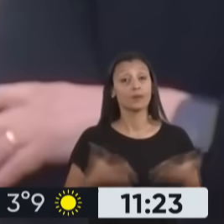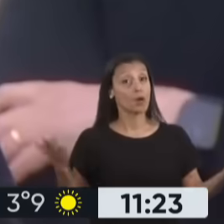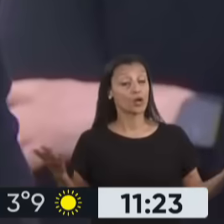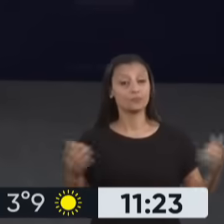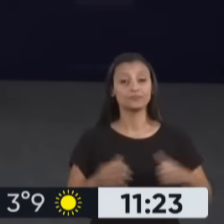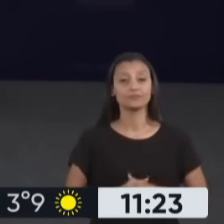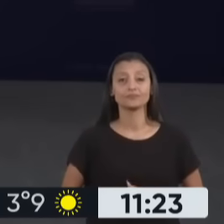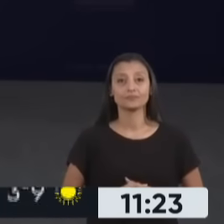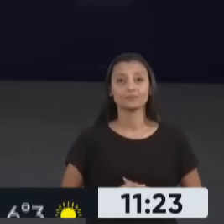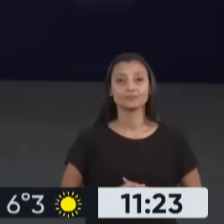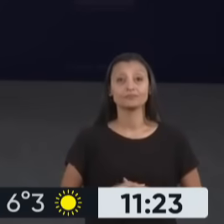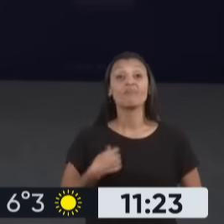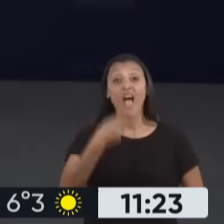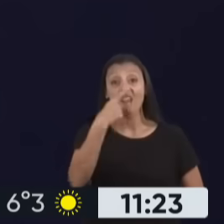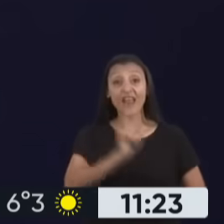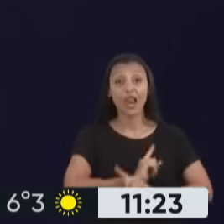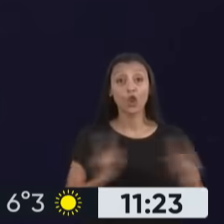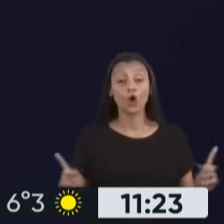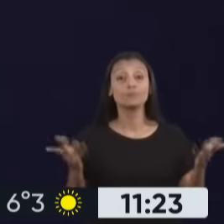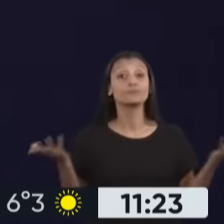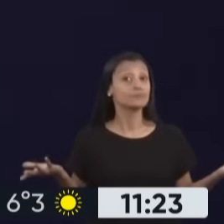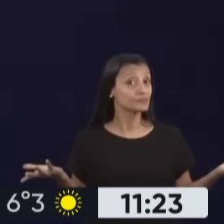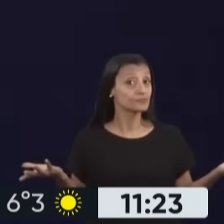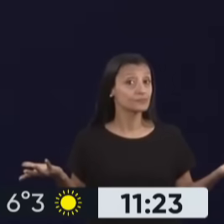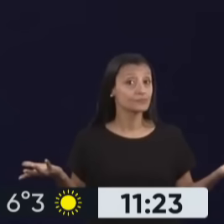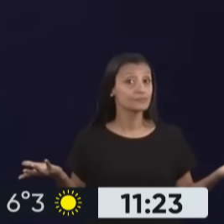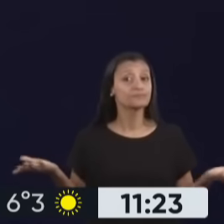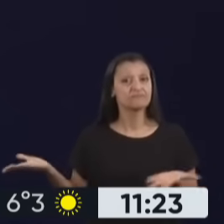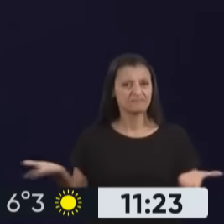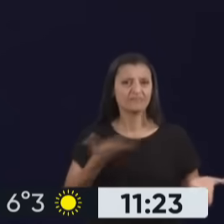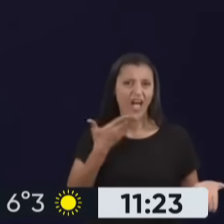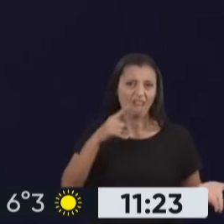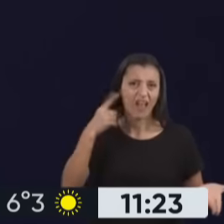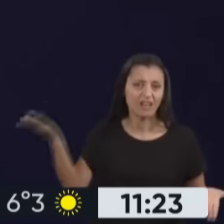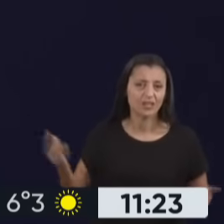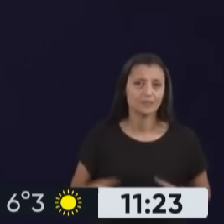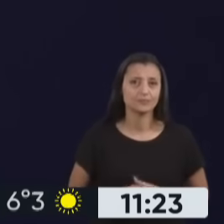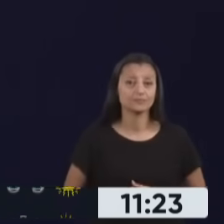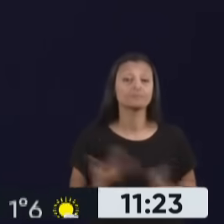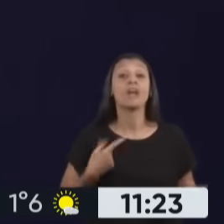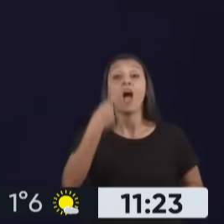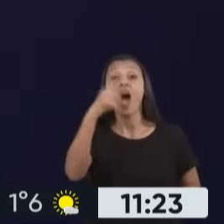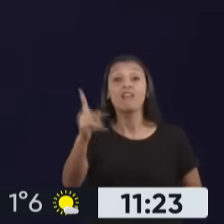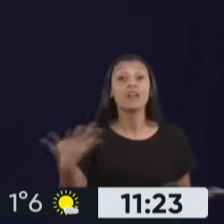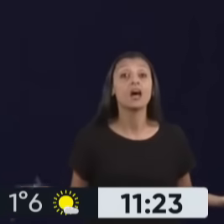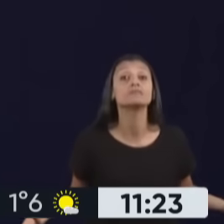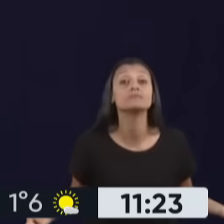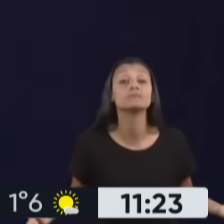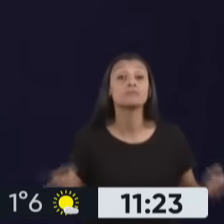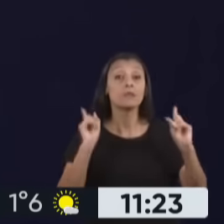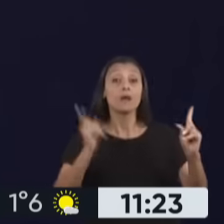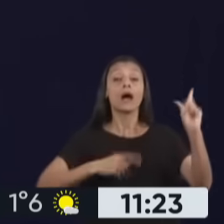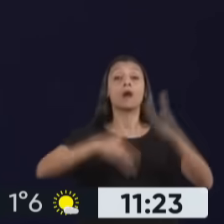Bueno, no pasó. Lo que voy a decir no es... Seguí hablando, Alberto. No ocurrió. La obra del